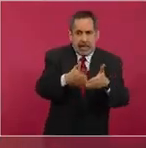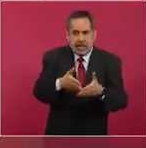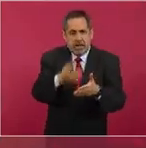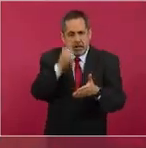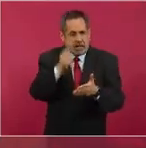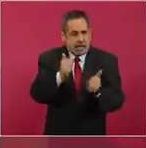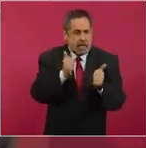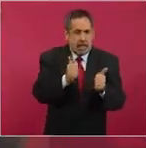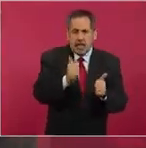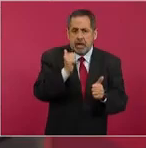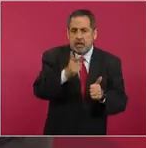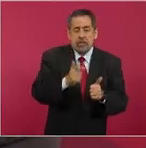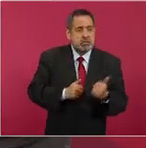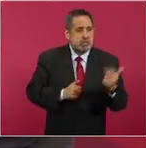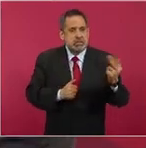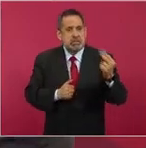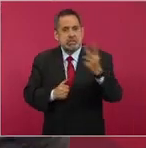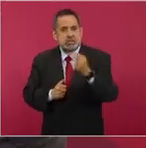que